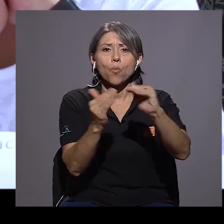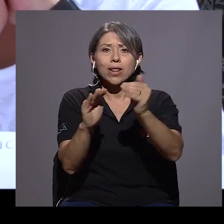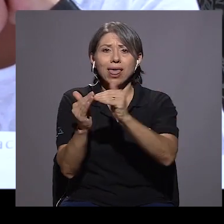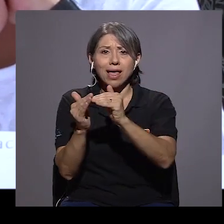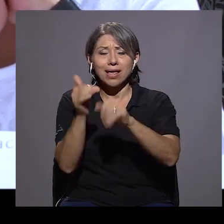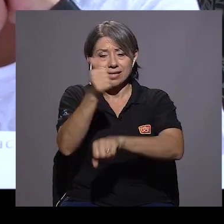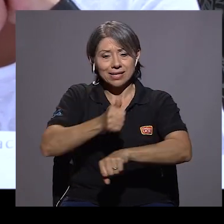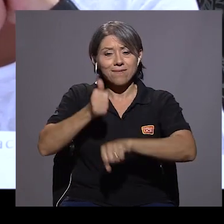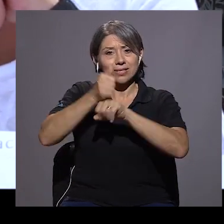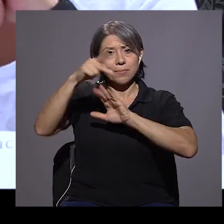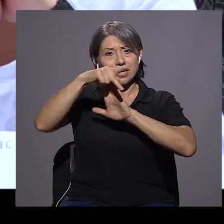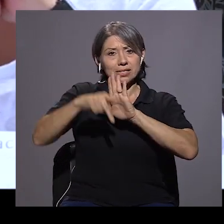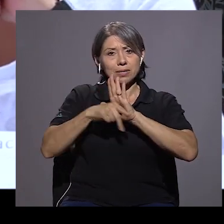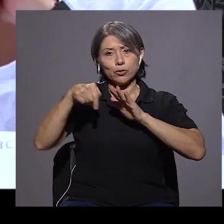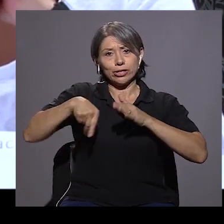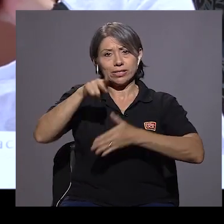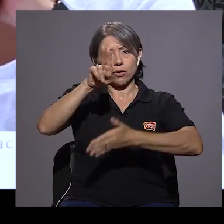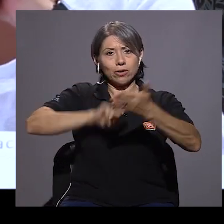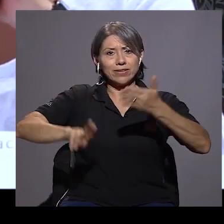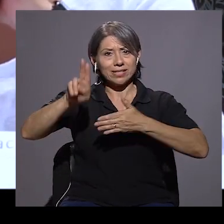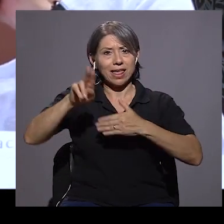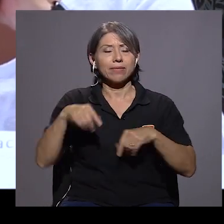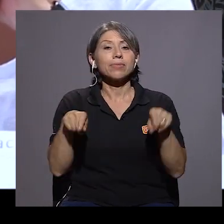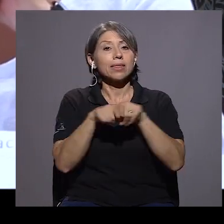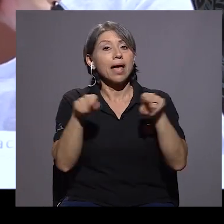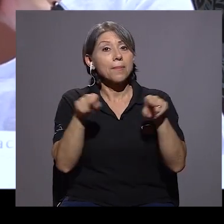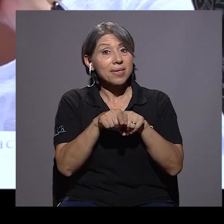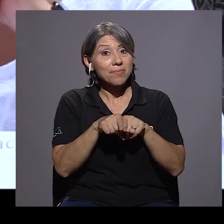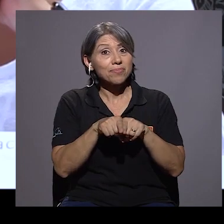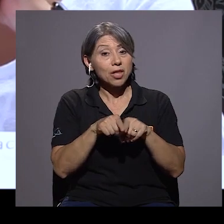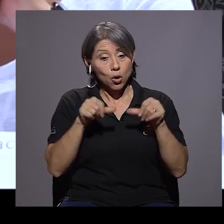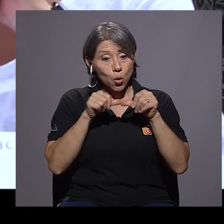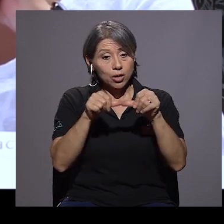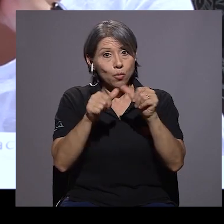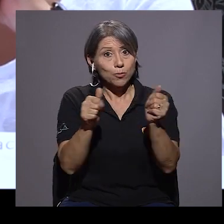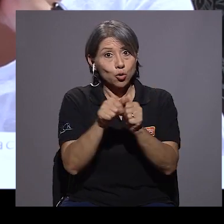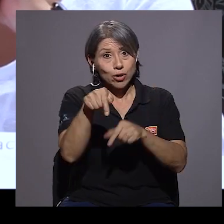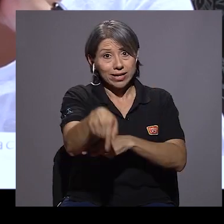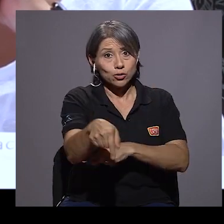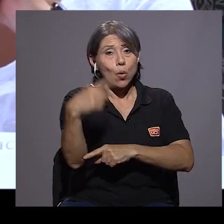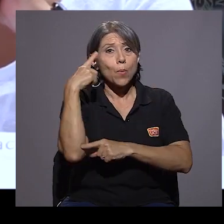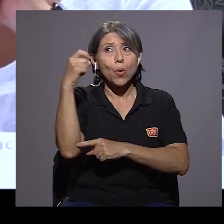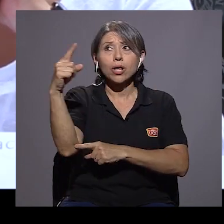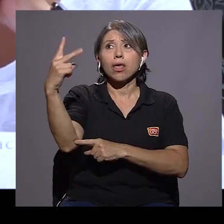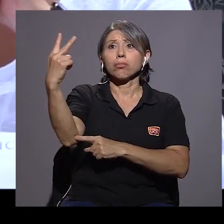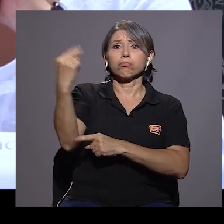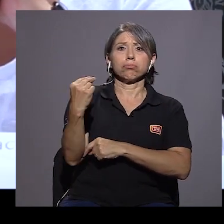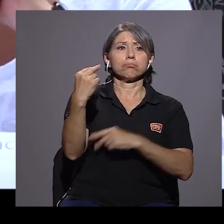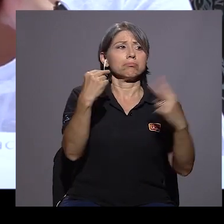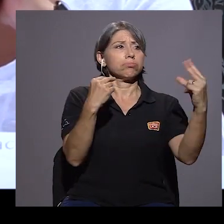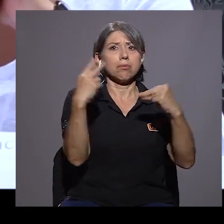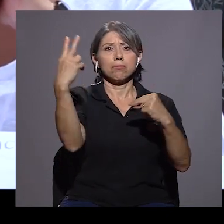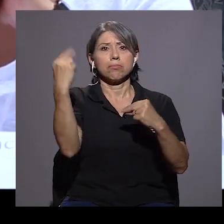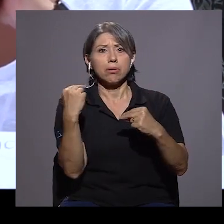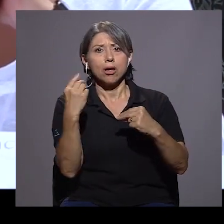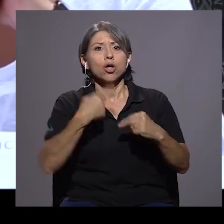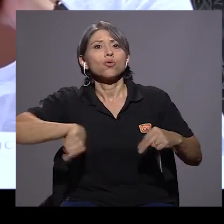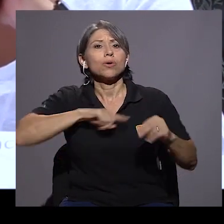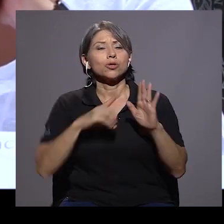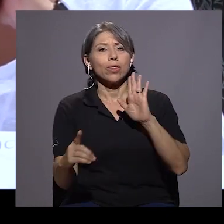define los principios de esta universidad. También sostenemos estas acciones porque se nos ha